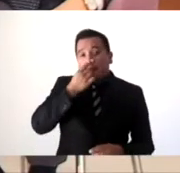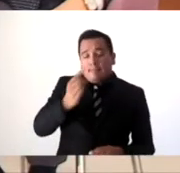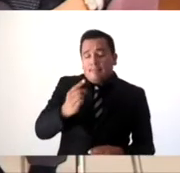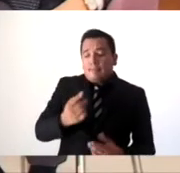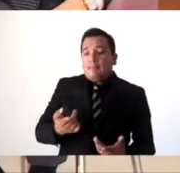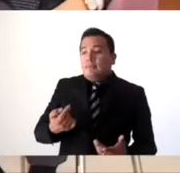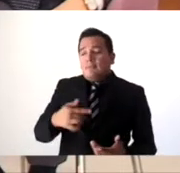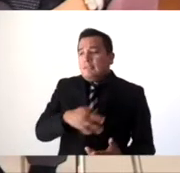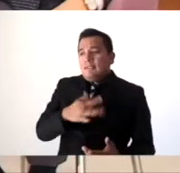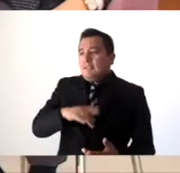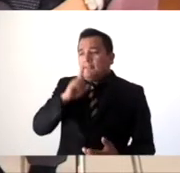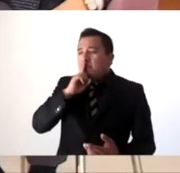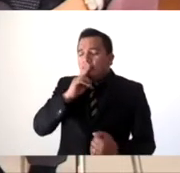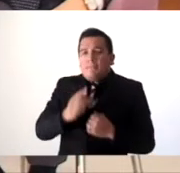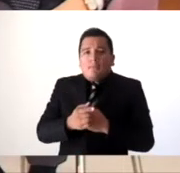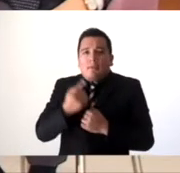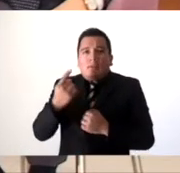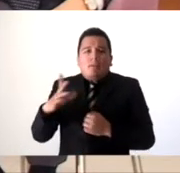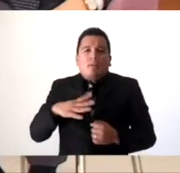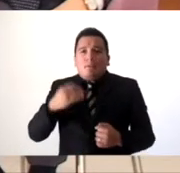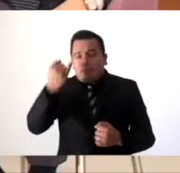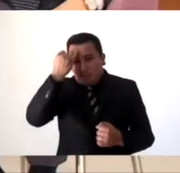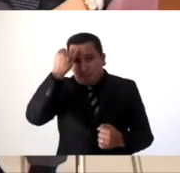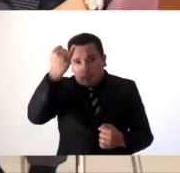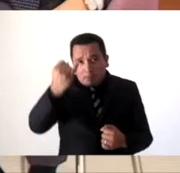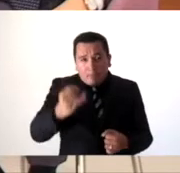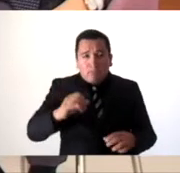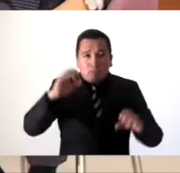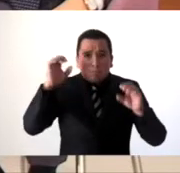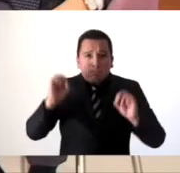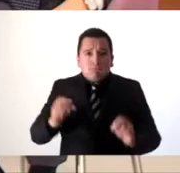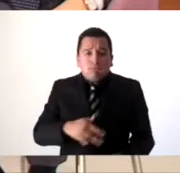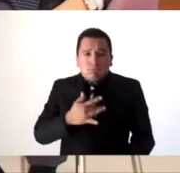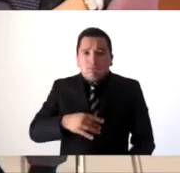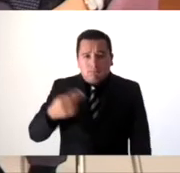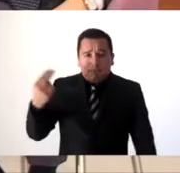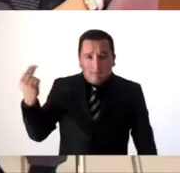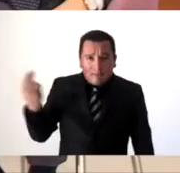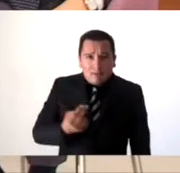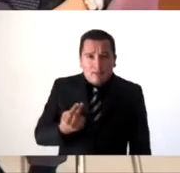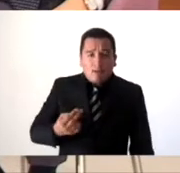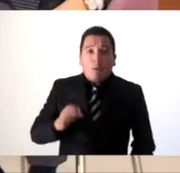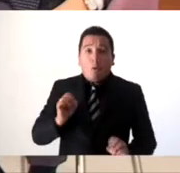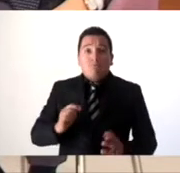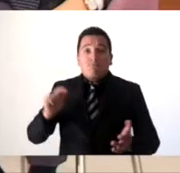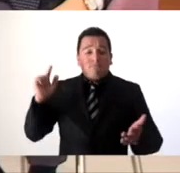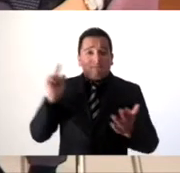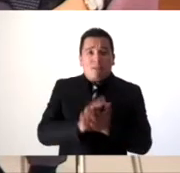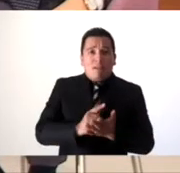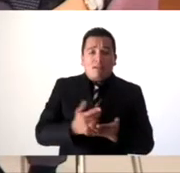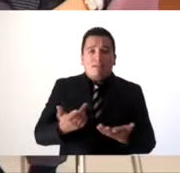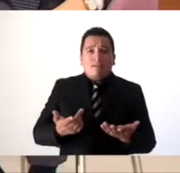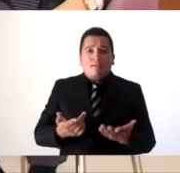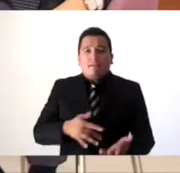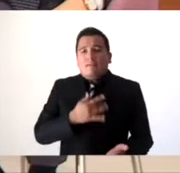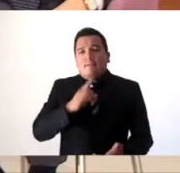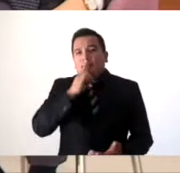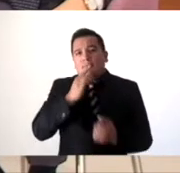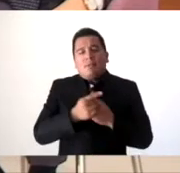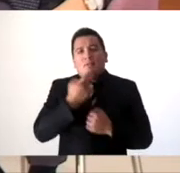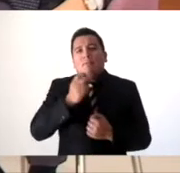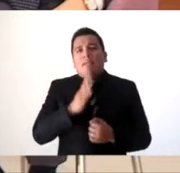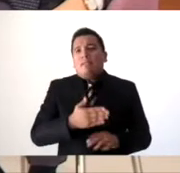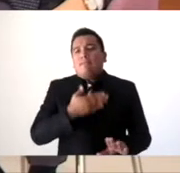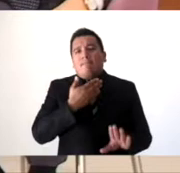me opongo porque no hay razones ni técnicas, ni económicas, ni sobre todo constitucionales, porque